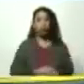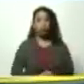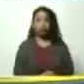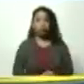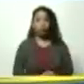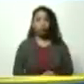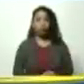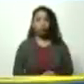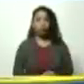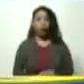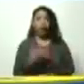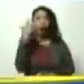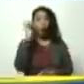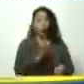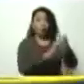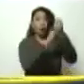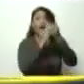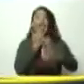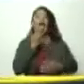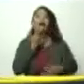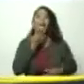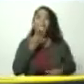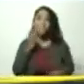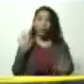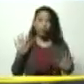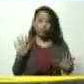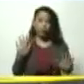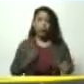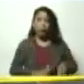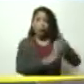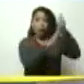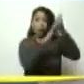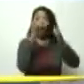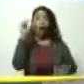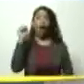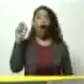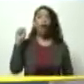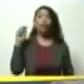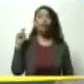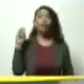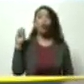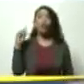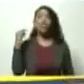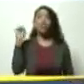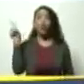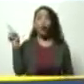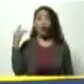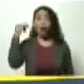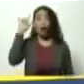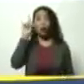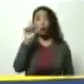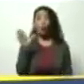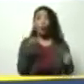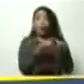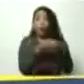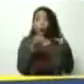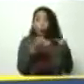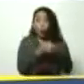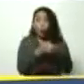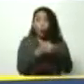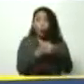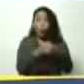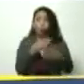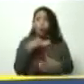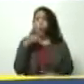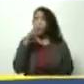hay líderes por ejemplo como el líder Antonio E. Carri que tiene también una agrupación yo